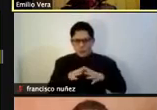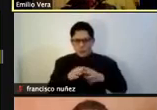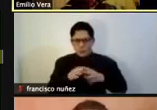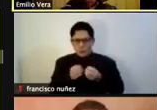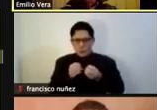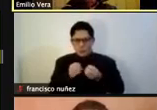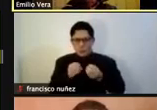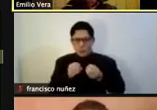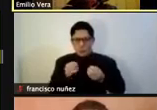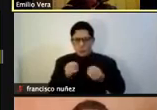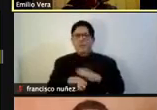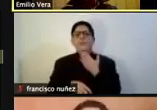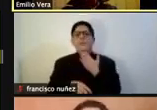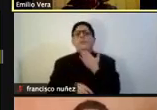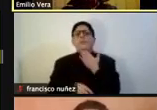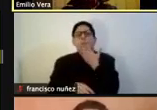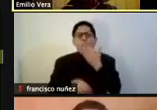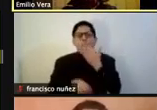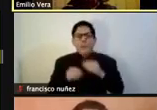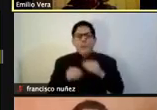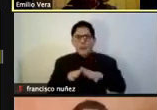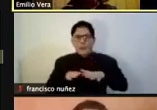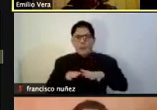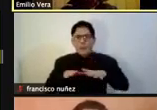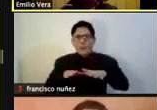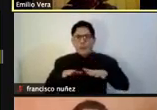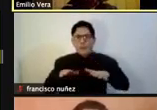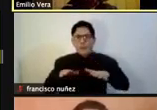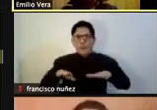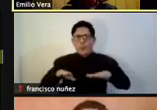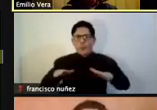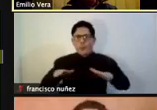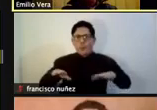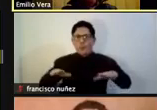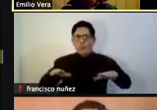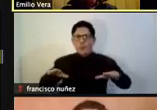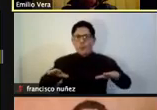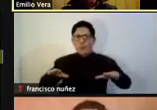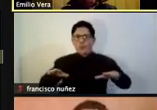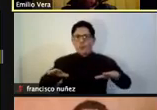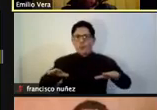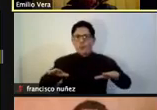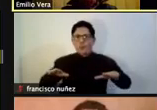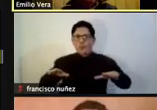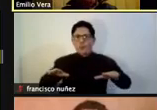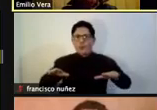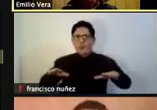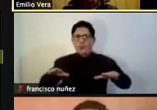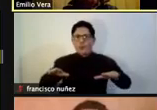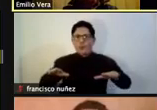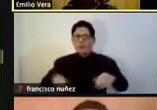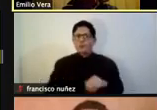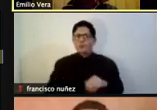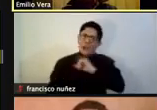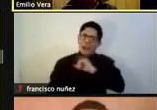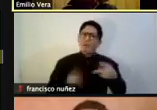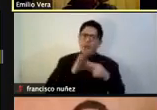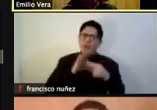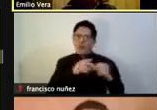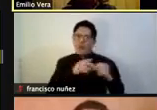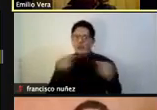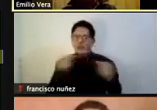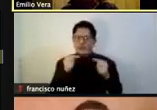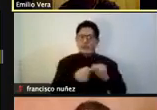muchísimos problemas que tienen que ver con la geofísica y con la física en realidad. Bueno, a todo